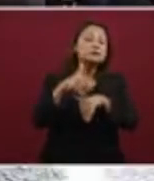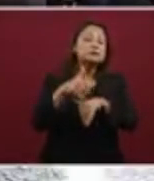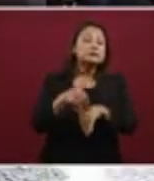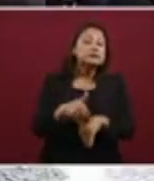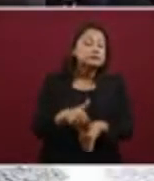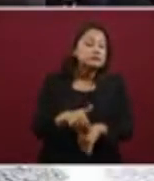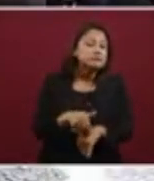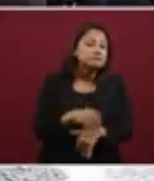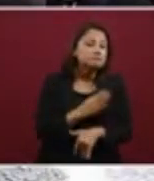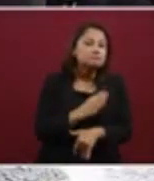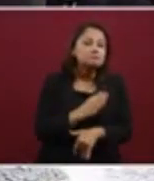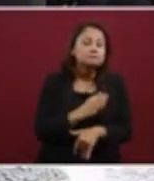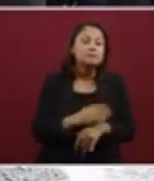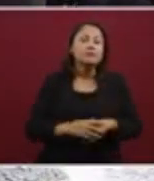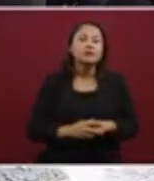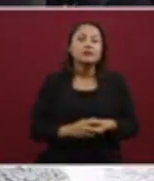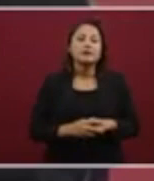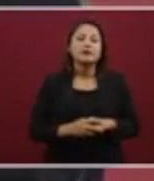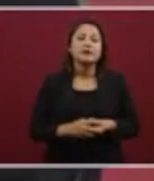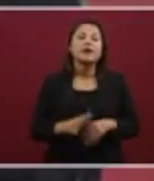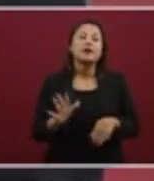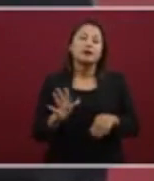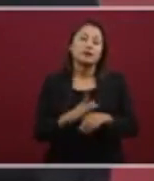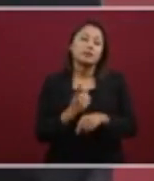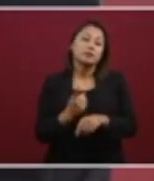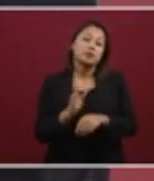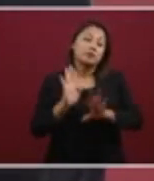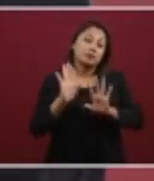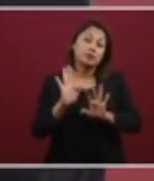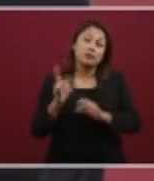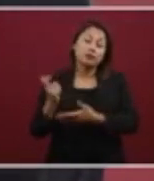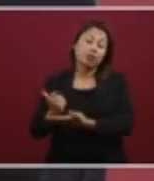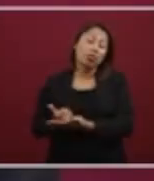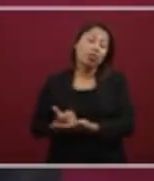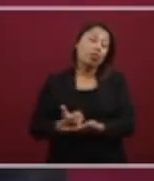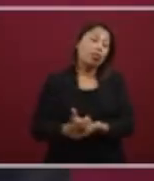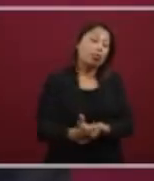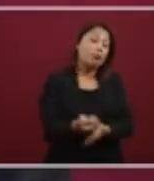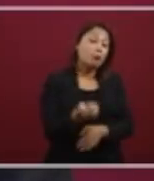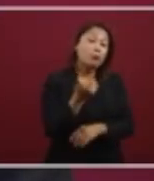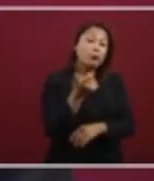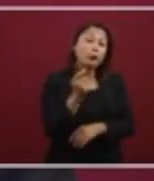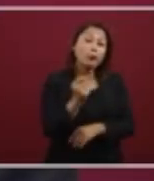porque les pagan muy pocos. Lo que hay que hacer es un movimiento